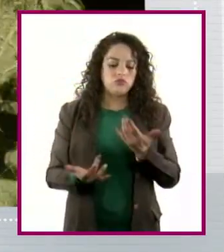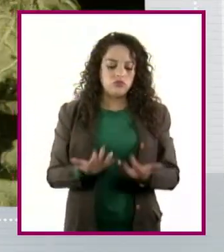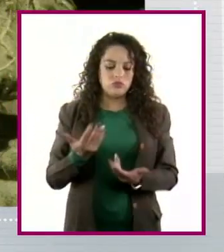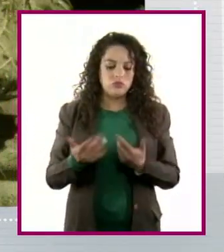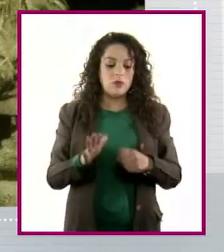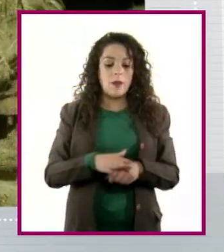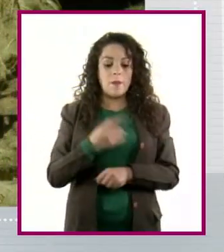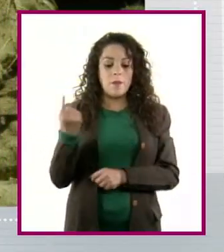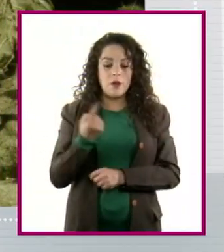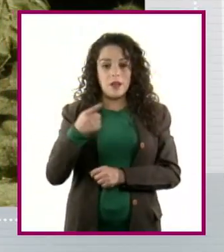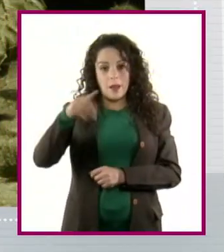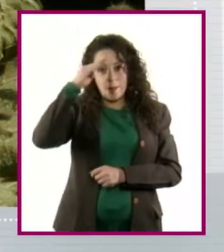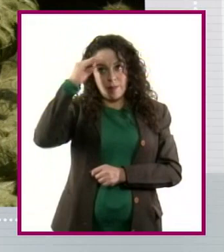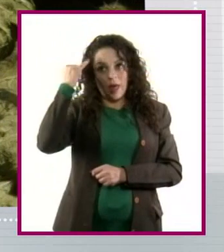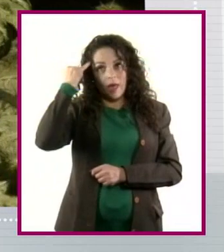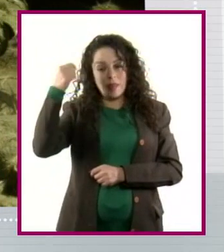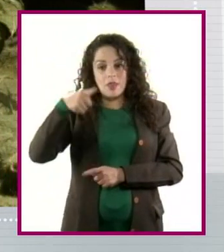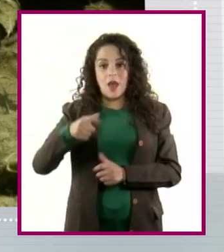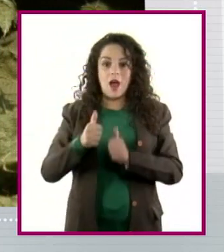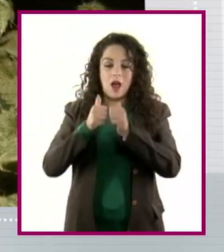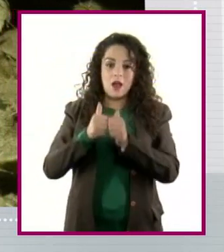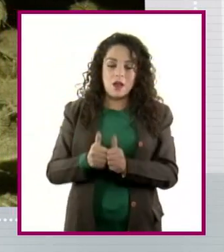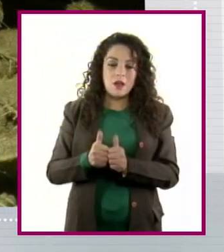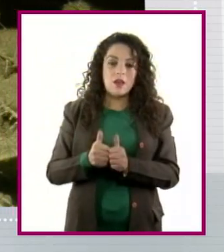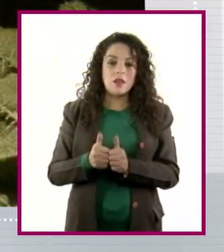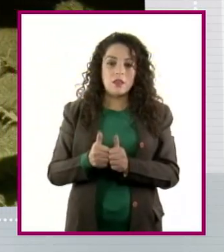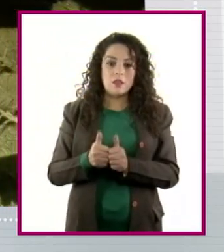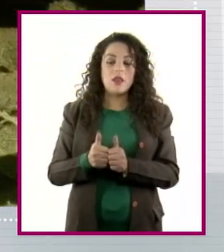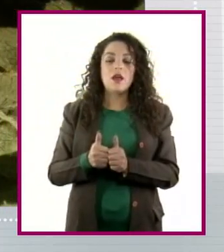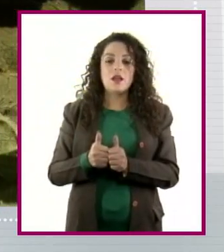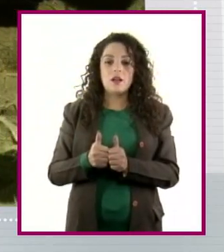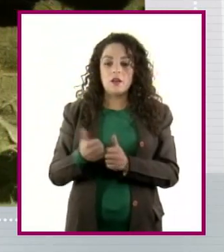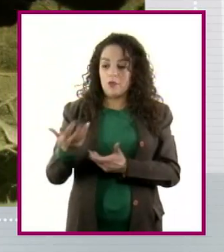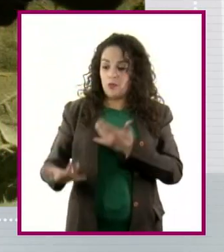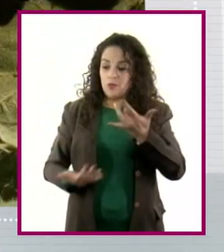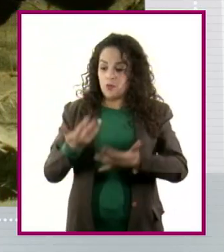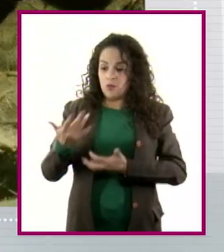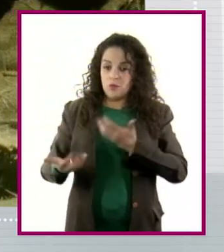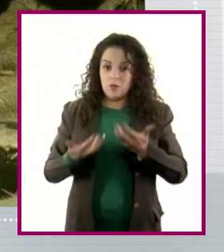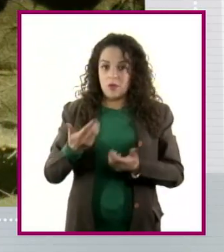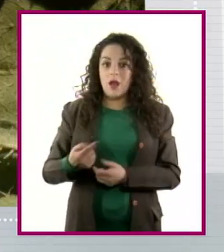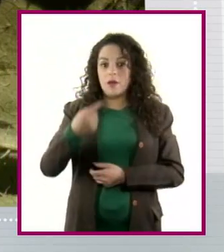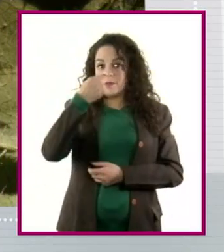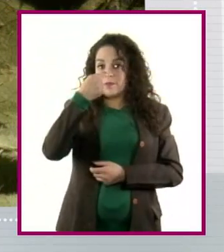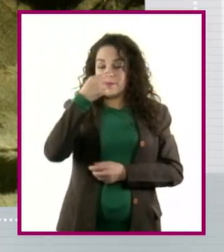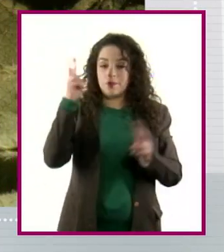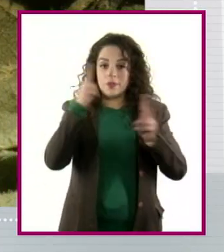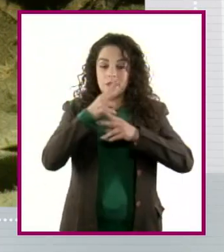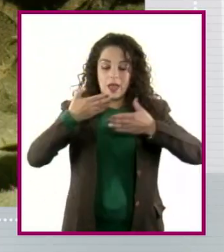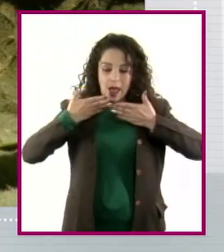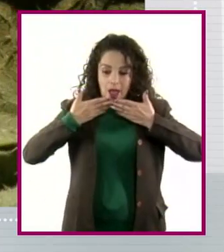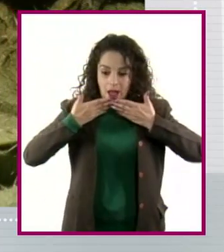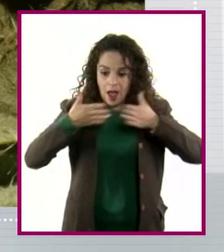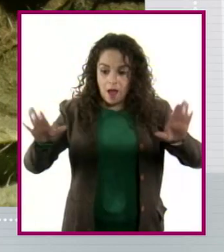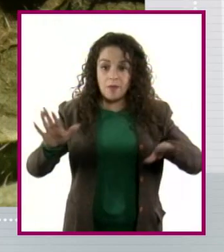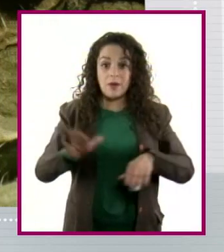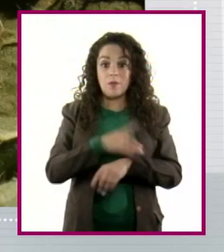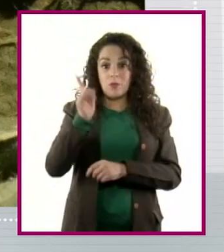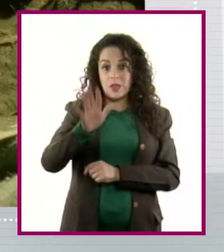idea de que permanecieran abiertos tus vías respiratorias, ¿sí?, a sabiendas de que el COVID es un